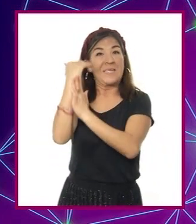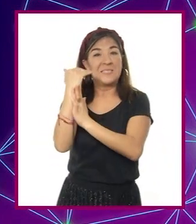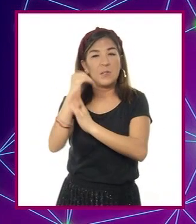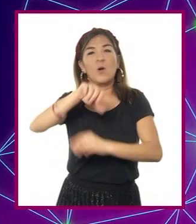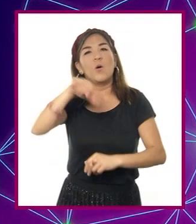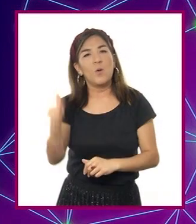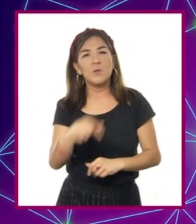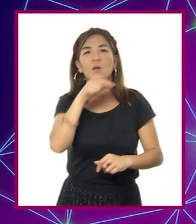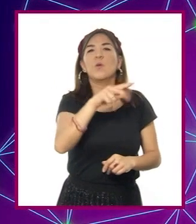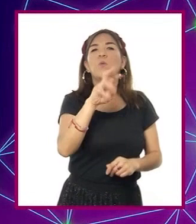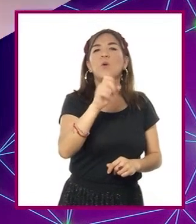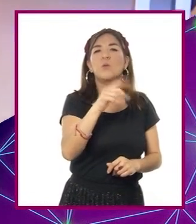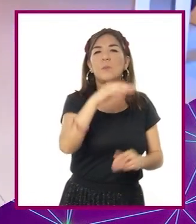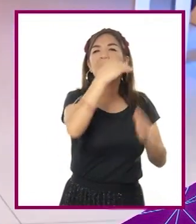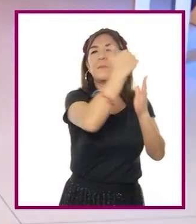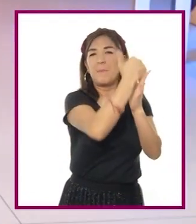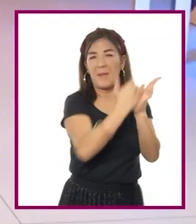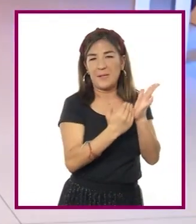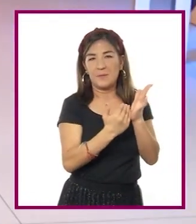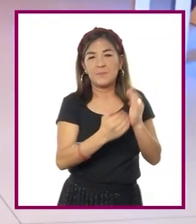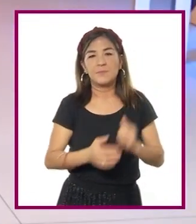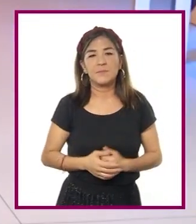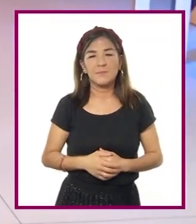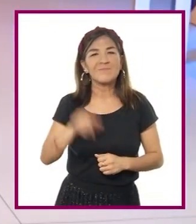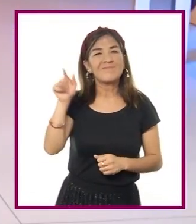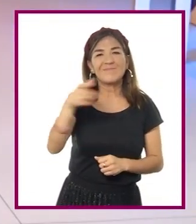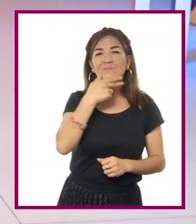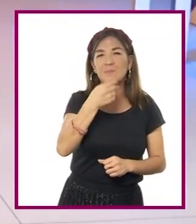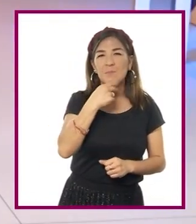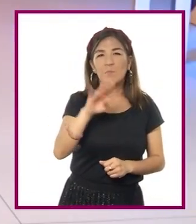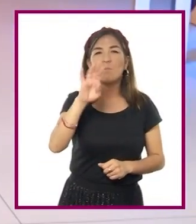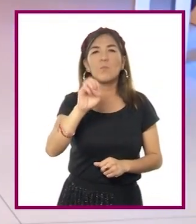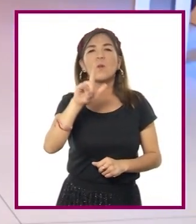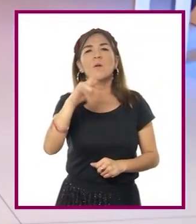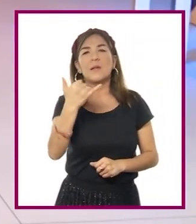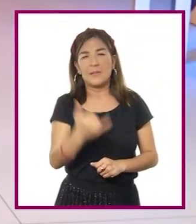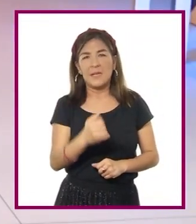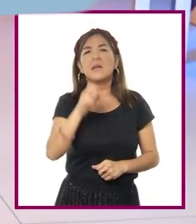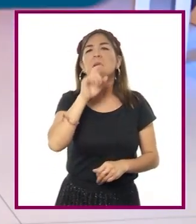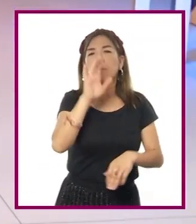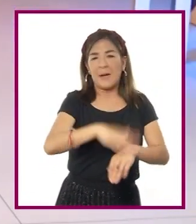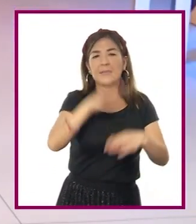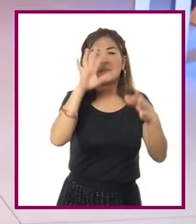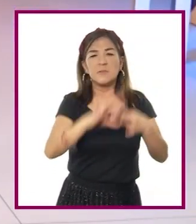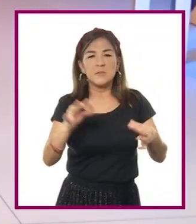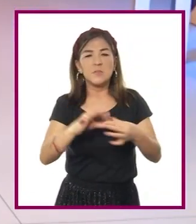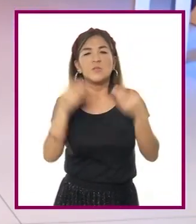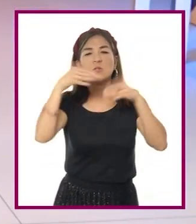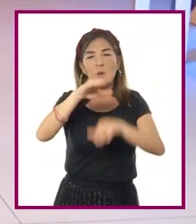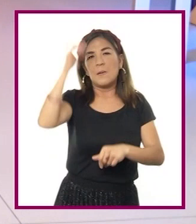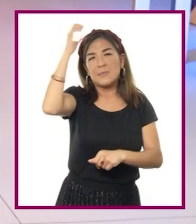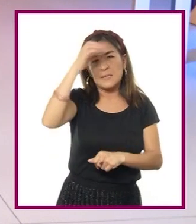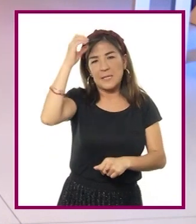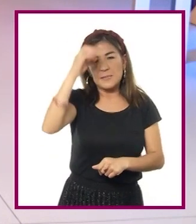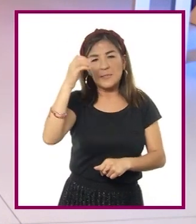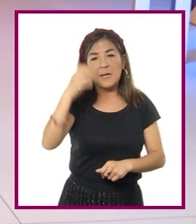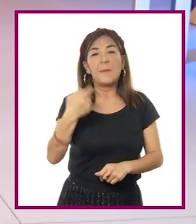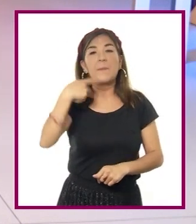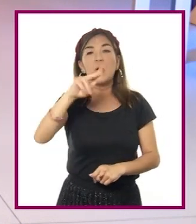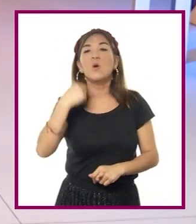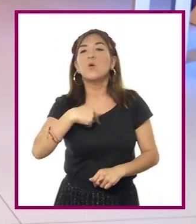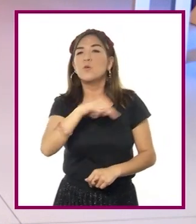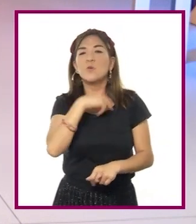volumen disminuye. Robert Boyle tiene muchas más aportaciones a la ciencia. Sin embargo, nosotros